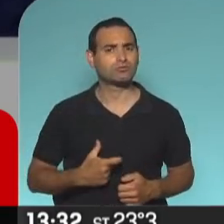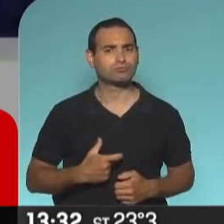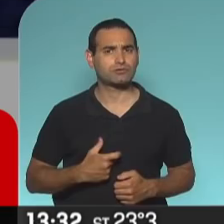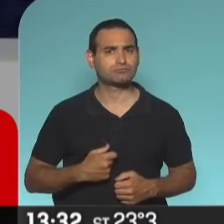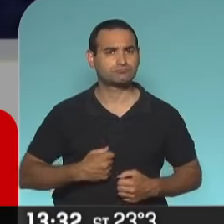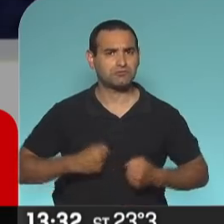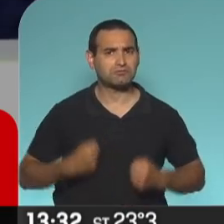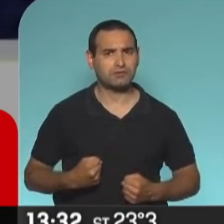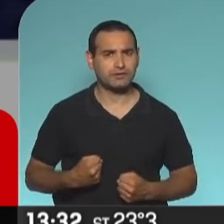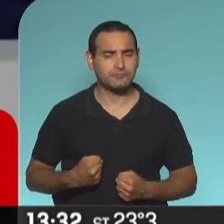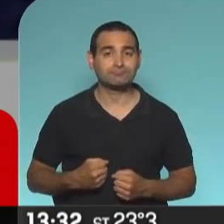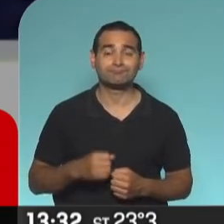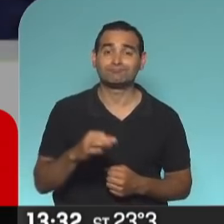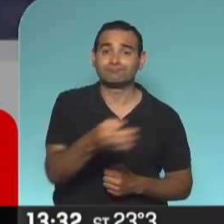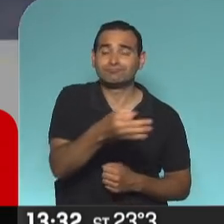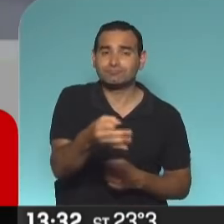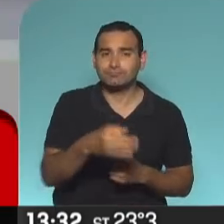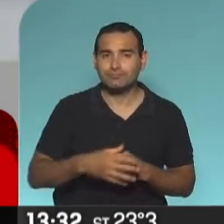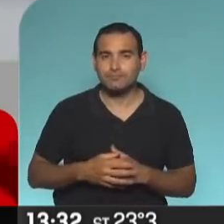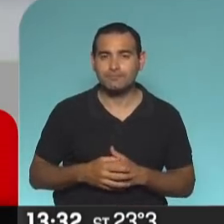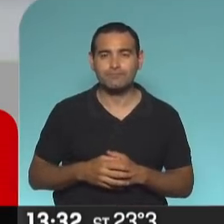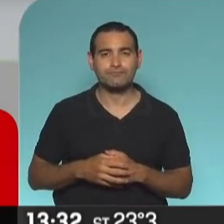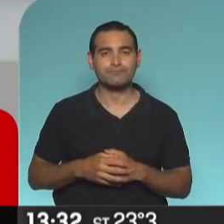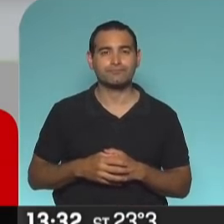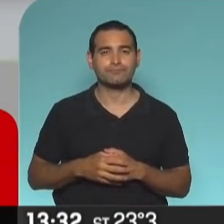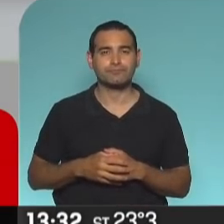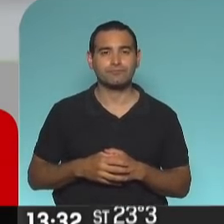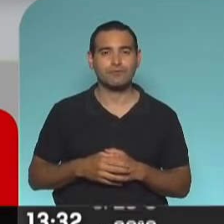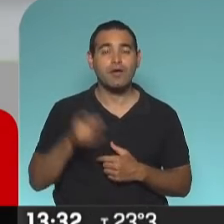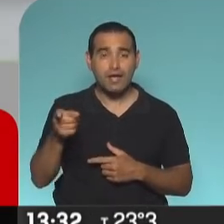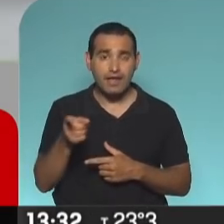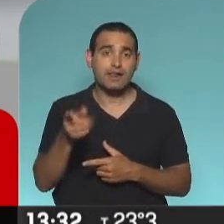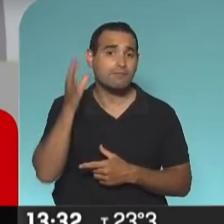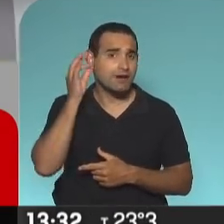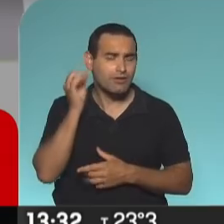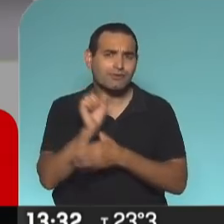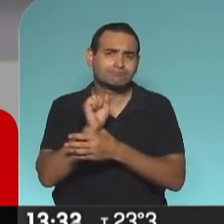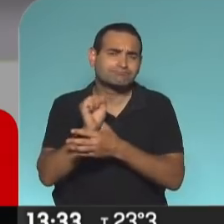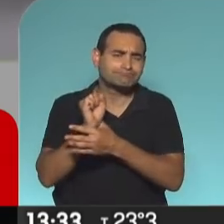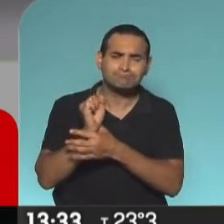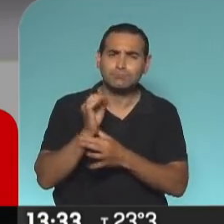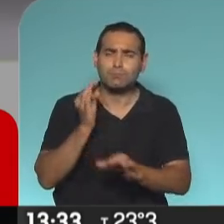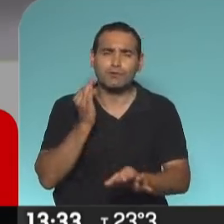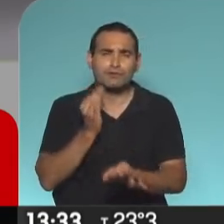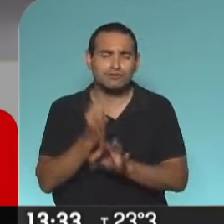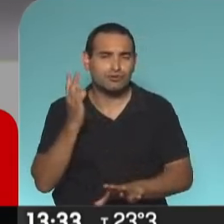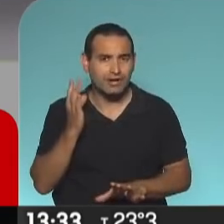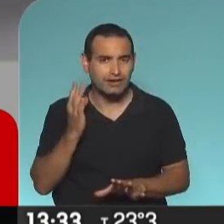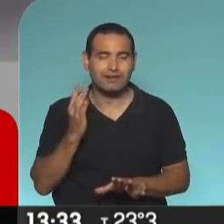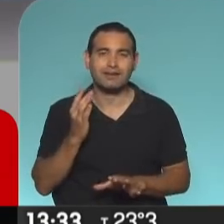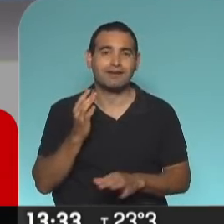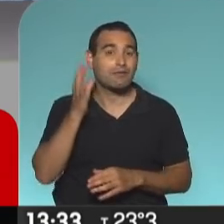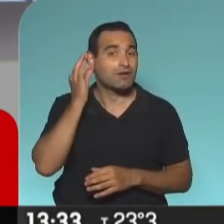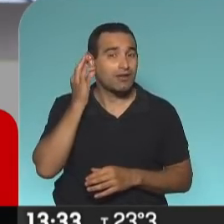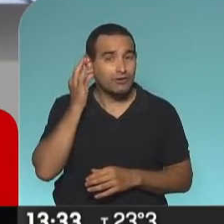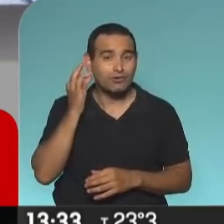Claro, absolutamente. Y creo que con todo este talento, con todo el profesionalismo, insisto, Maradona era